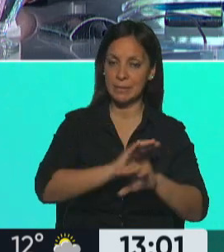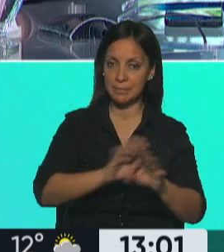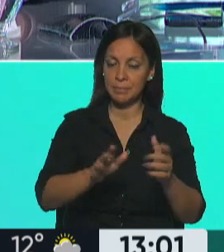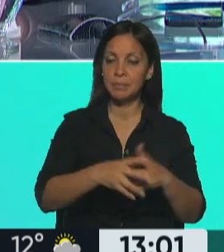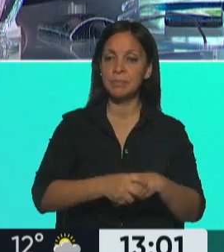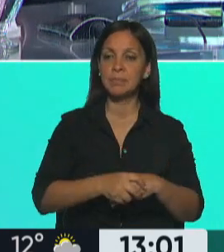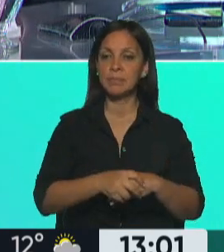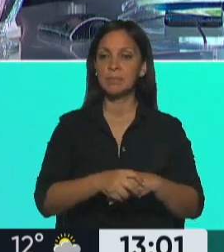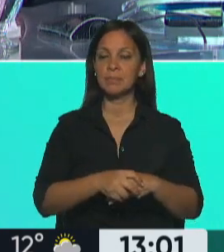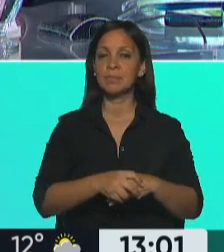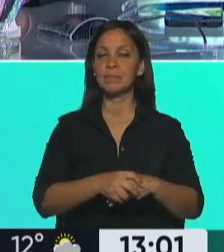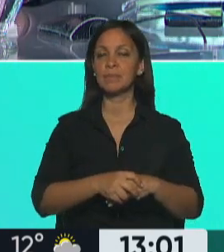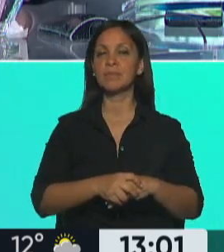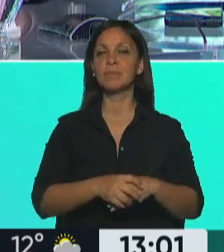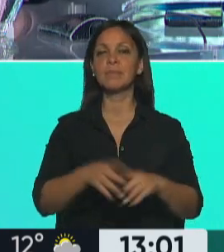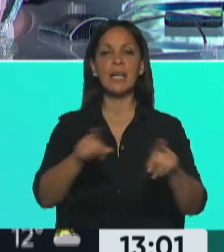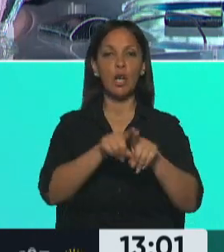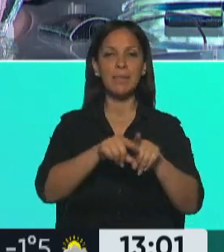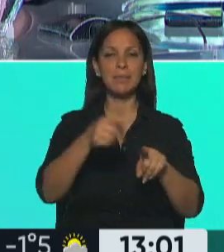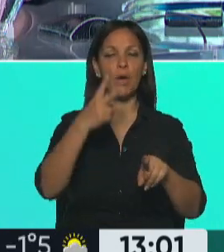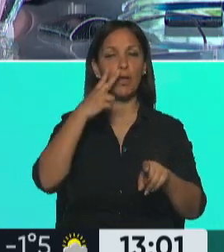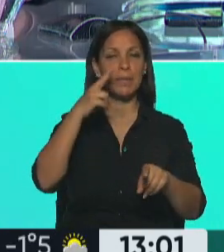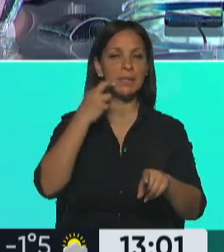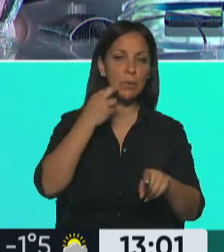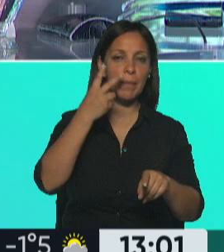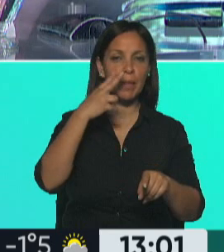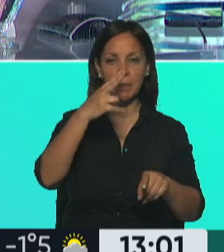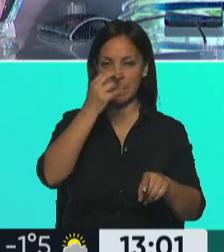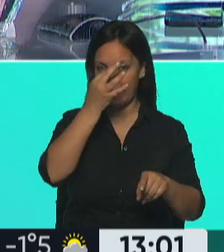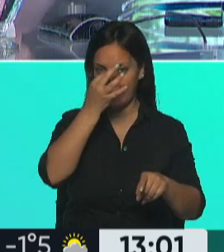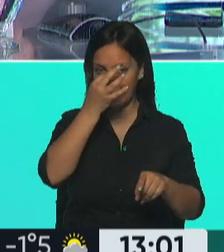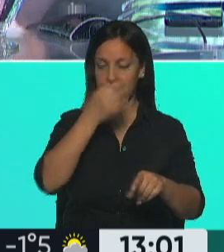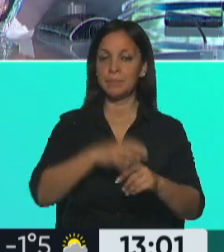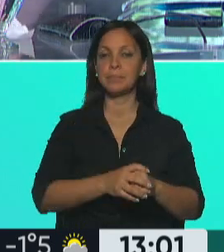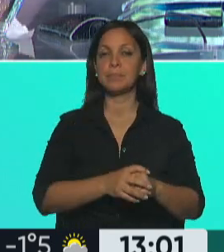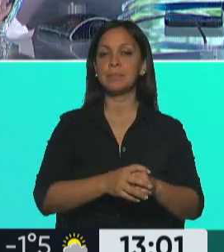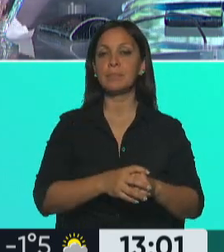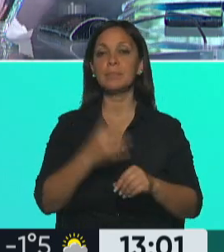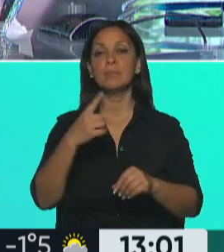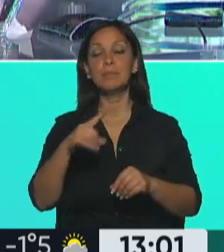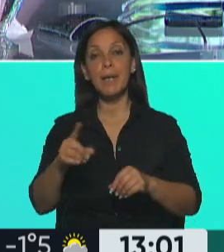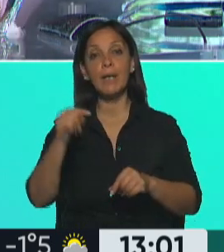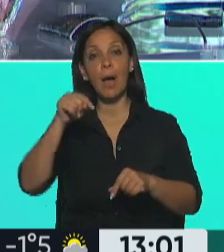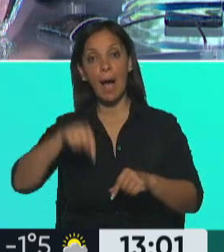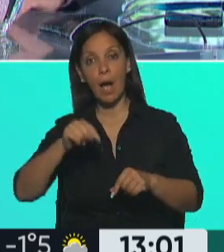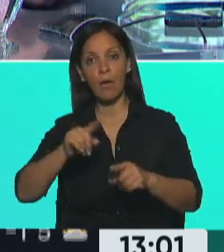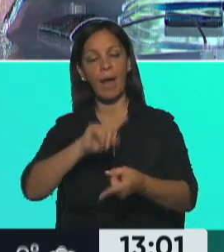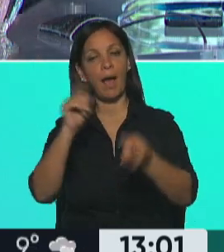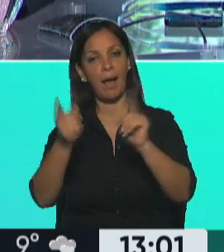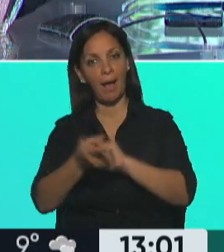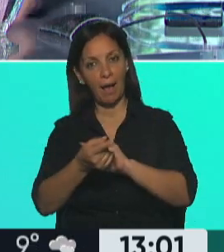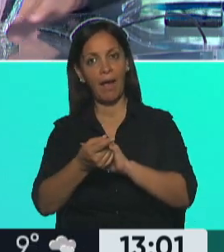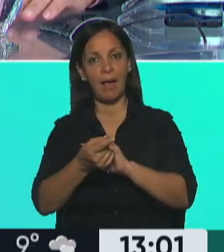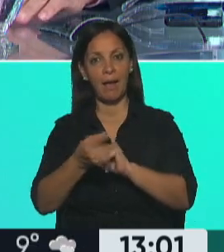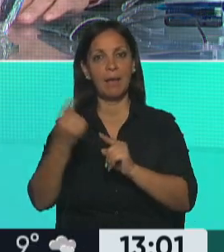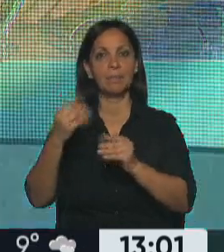que tenía hasta 2019 2020 eh Y ya en el segundo semestre se dan vuelta a las cifras y empieza a dar resultados